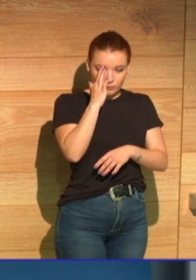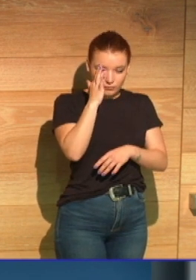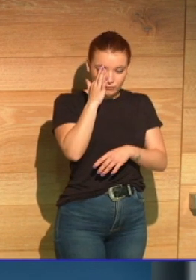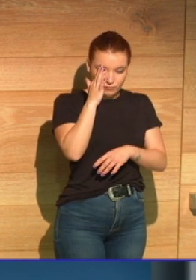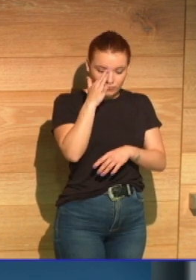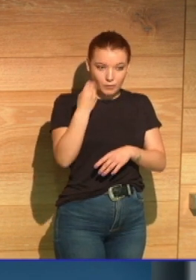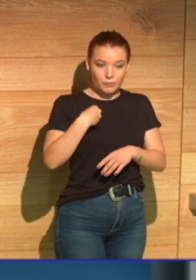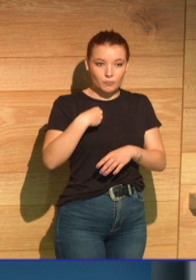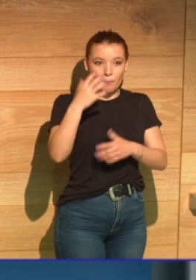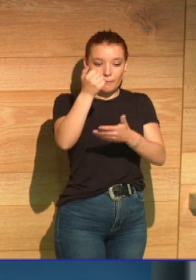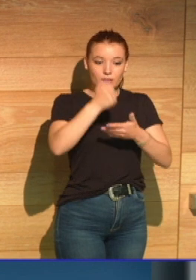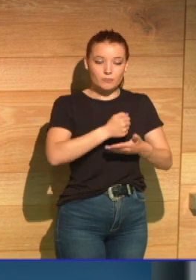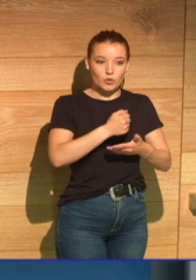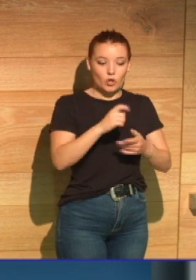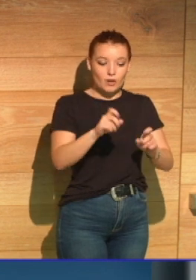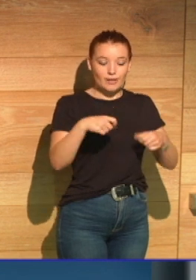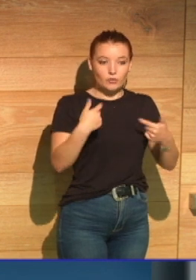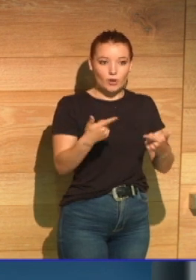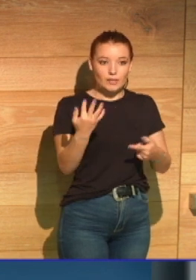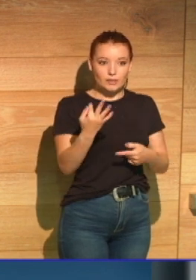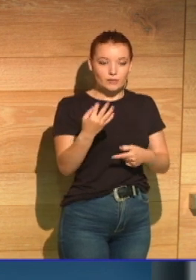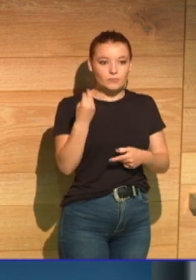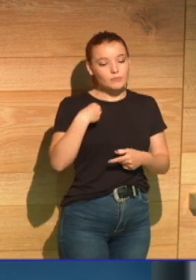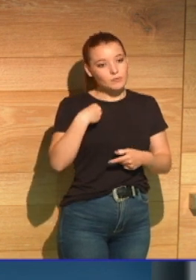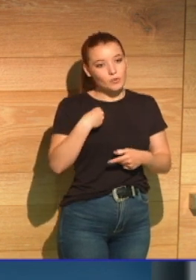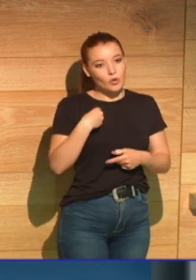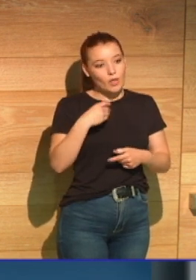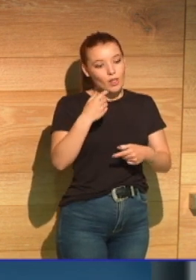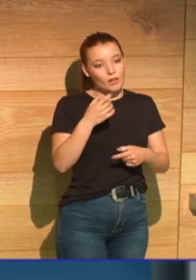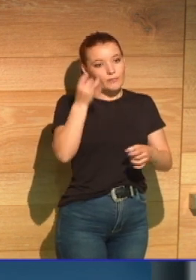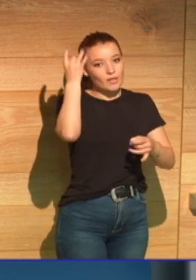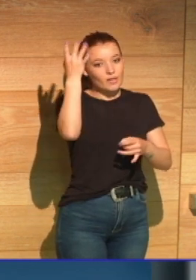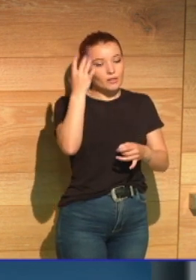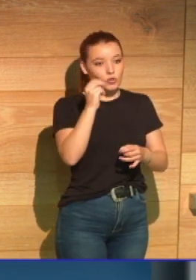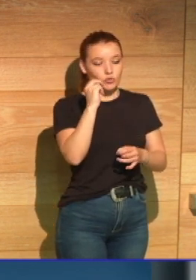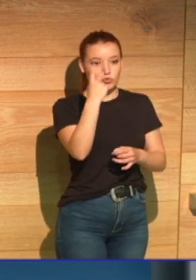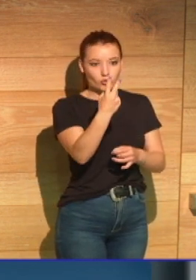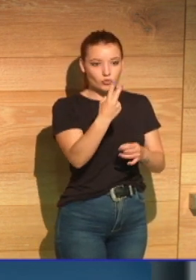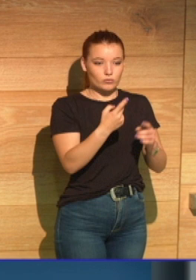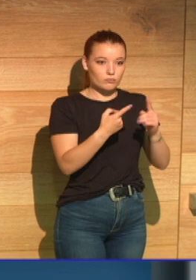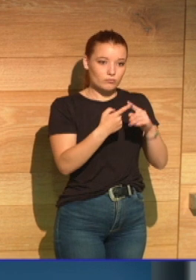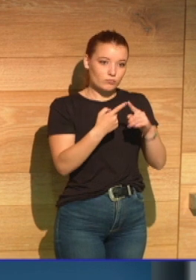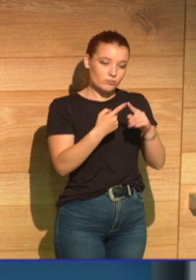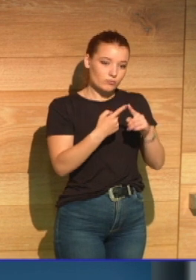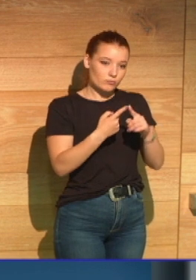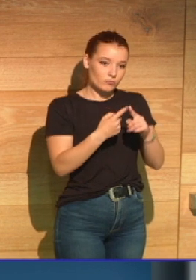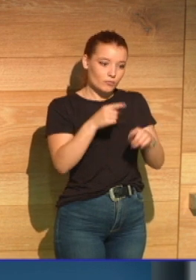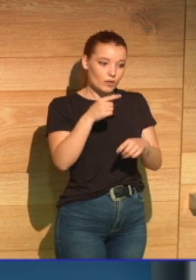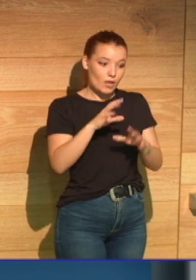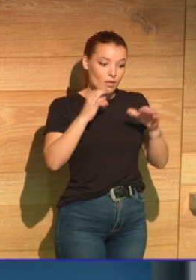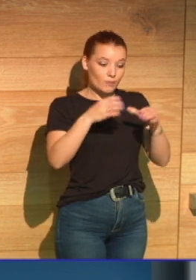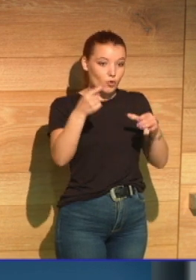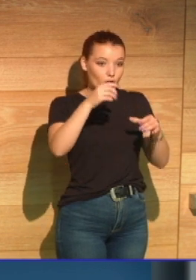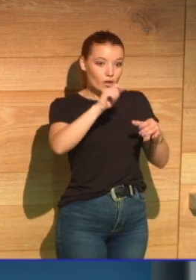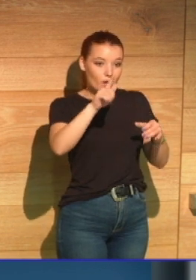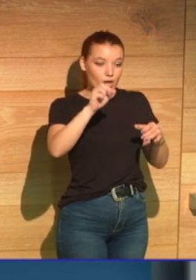natural, quisiera hablarles específicamente de dos ejercicios que me parecían sumamente potentes desde el equipo del Gallardo, que ha trabajado mucho situaciones